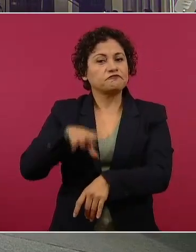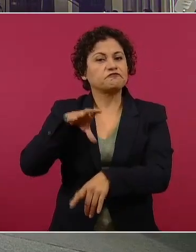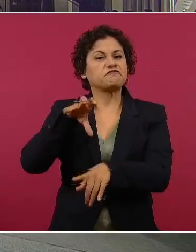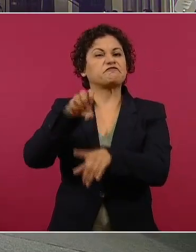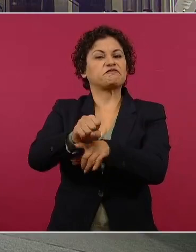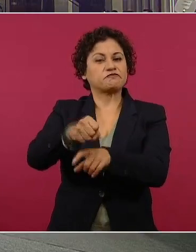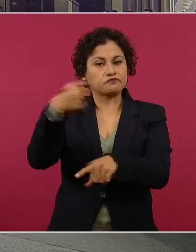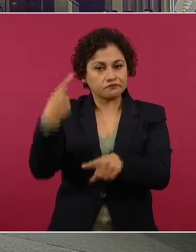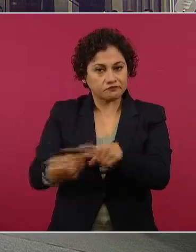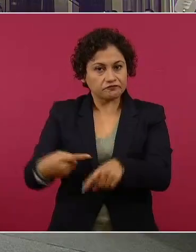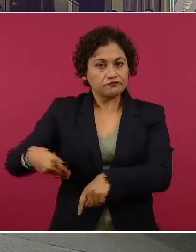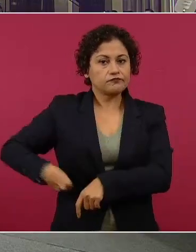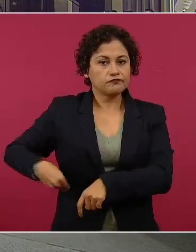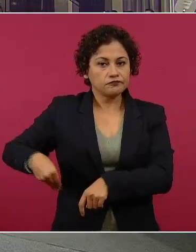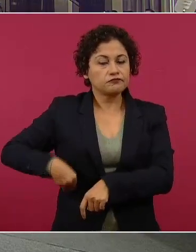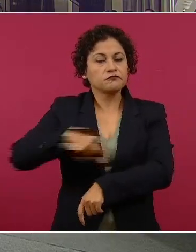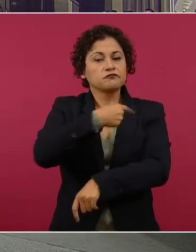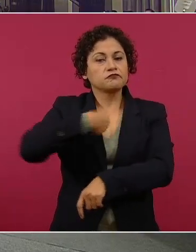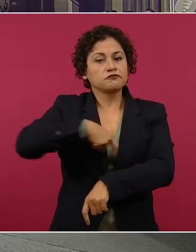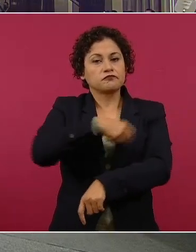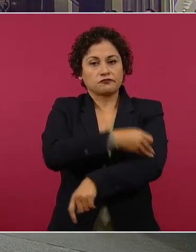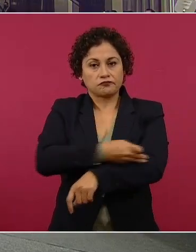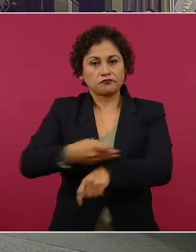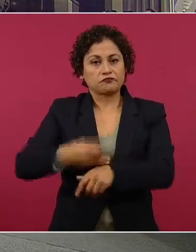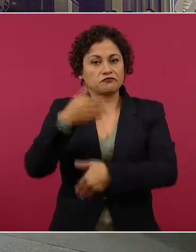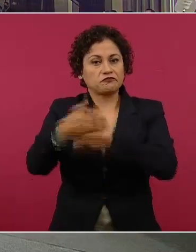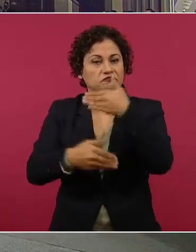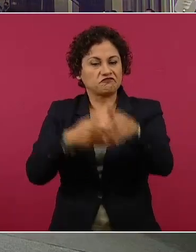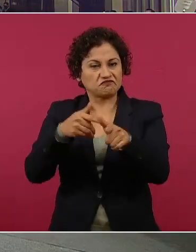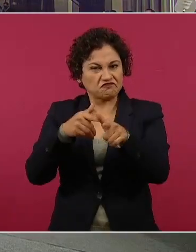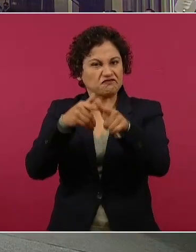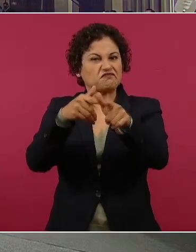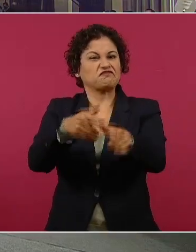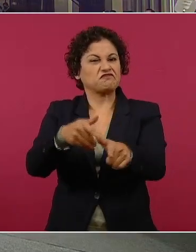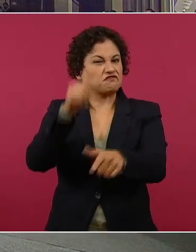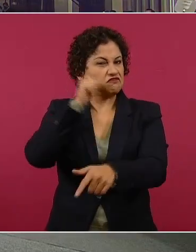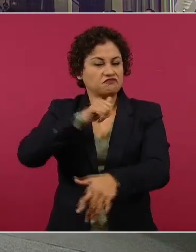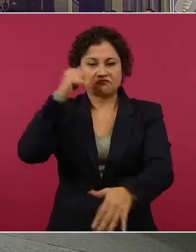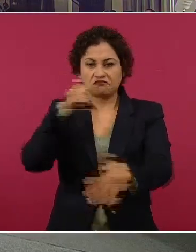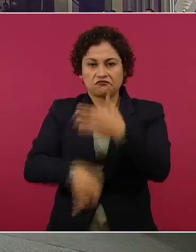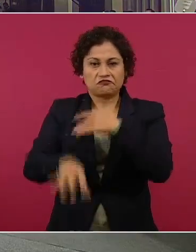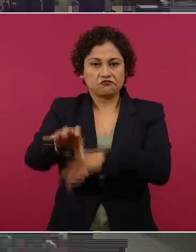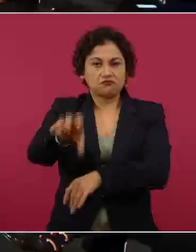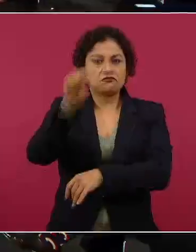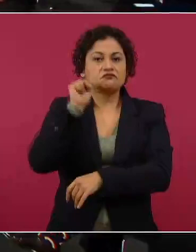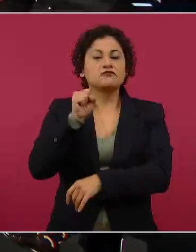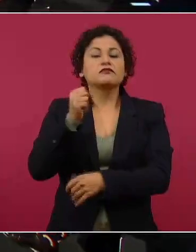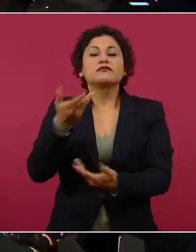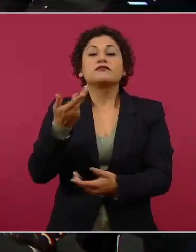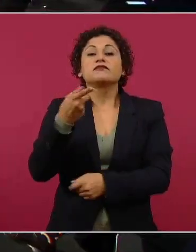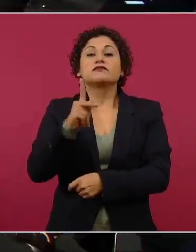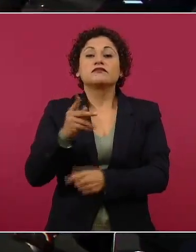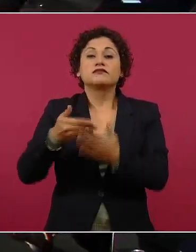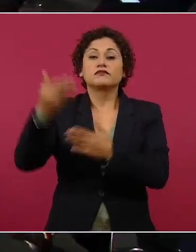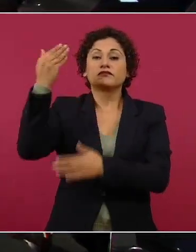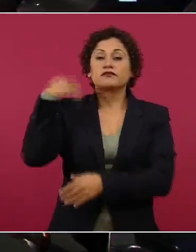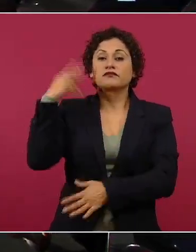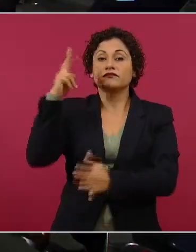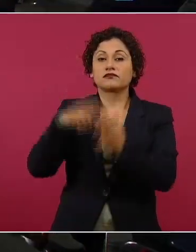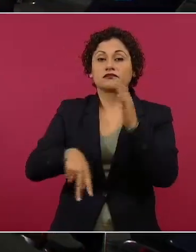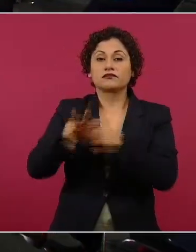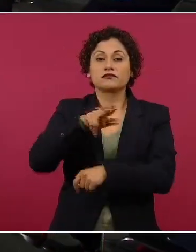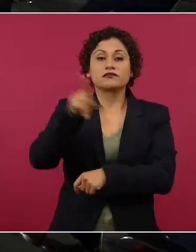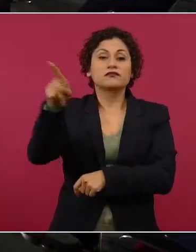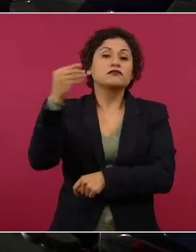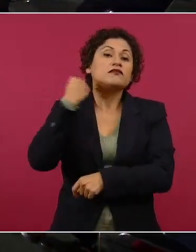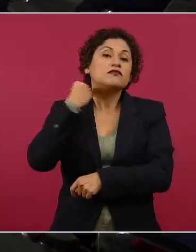esta tragedia, nuestra familia continuará hasta las últimas consecuencias, aunque hay documentos de 2018 donde se presenta